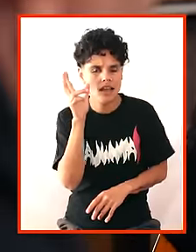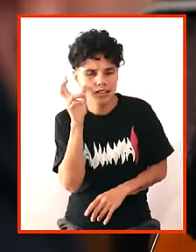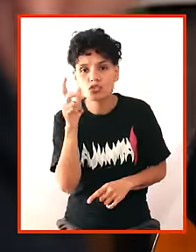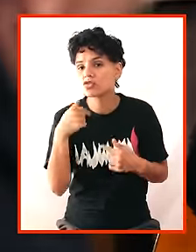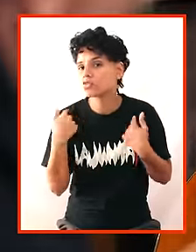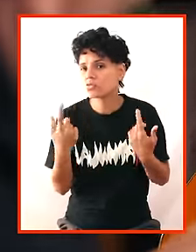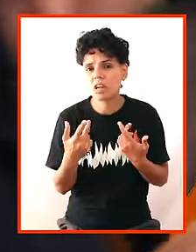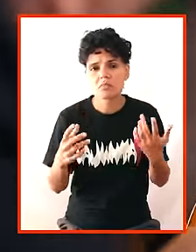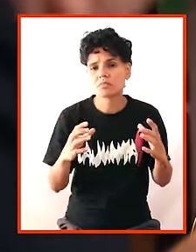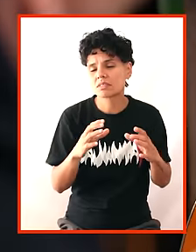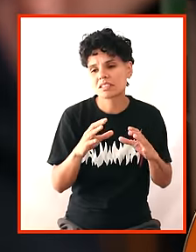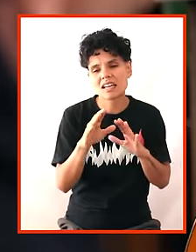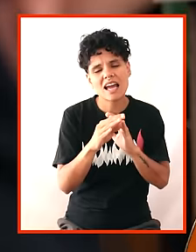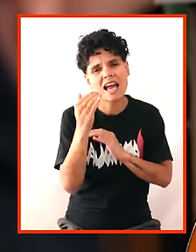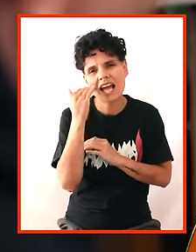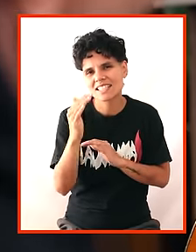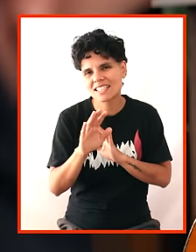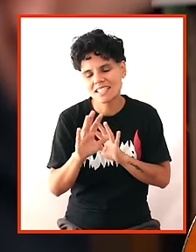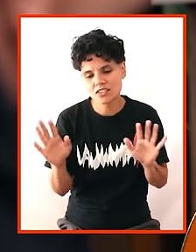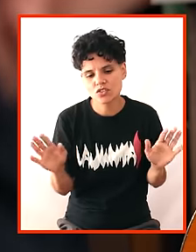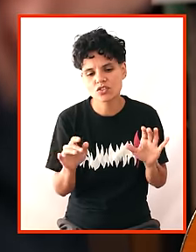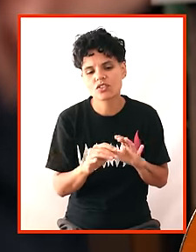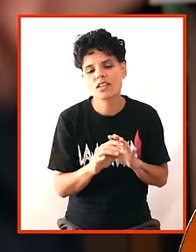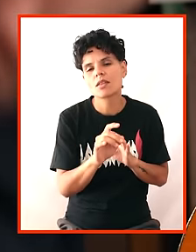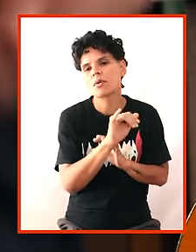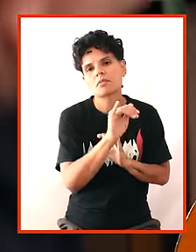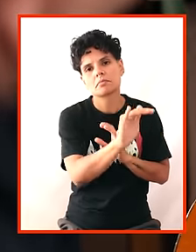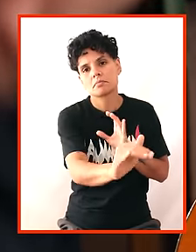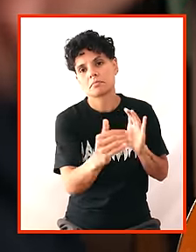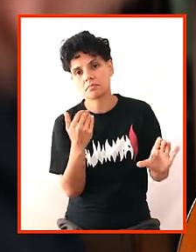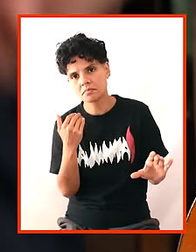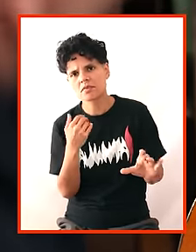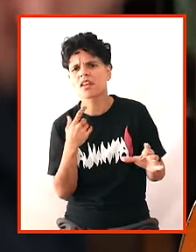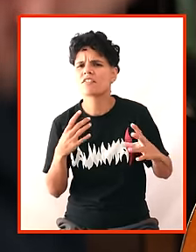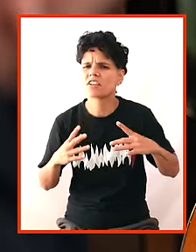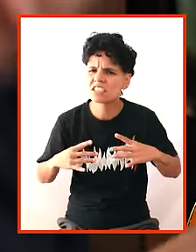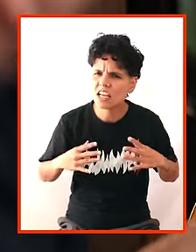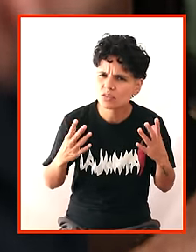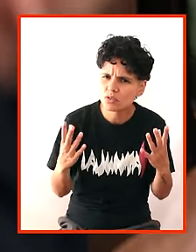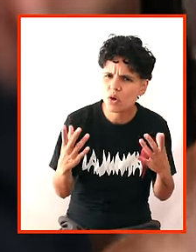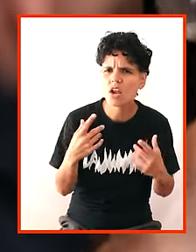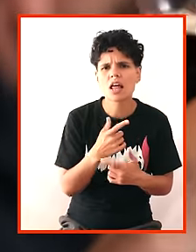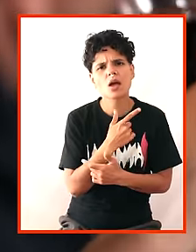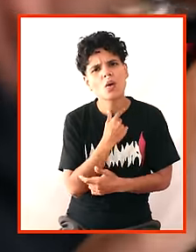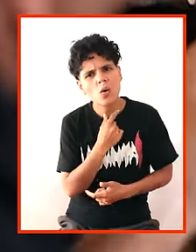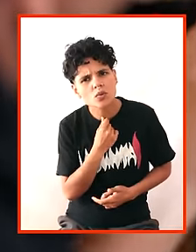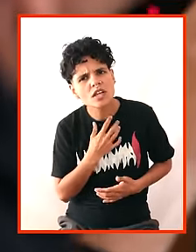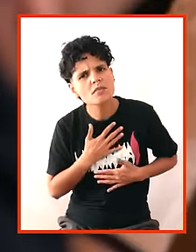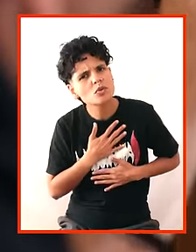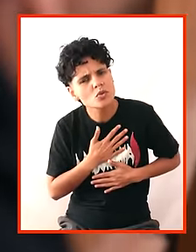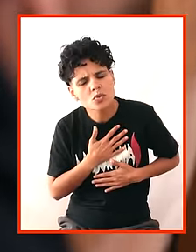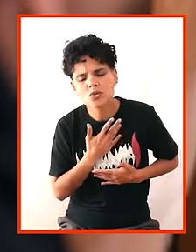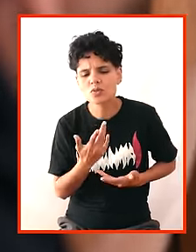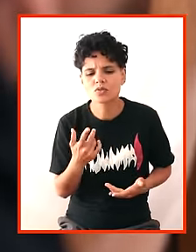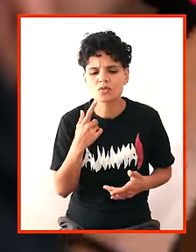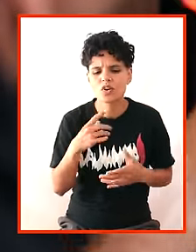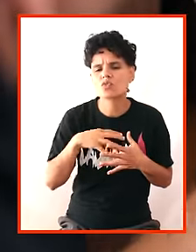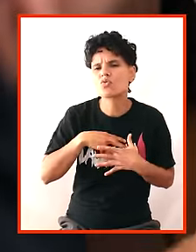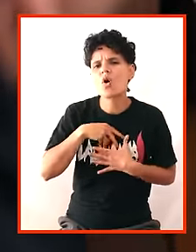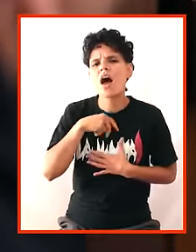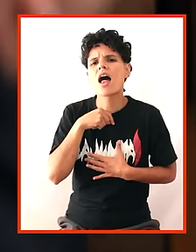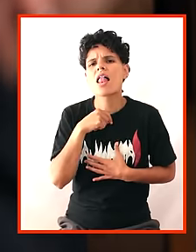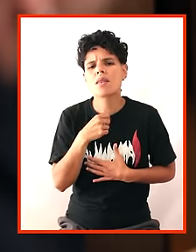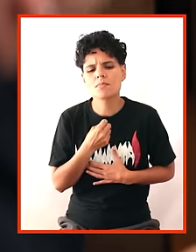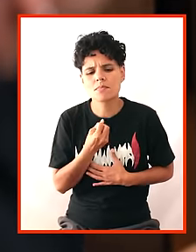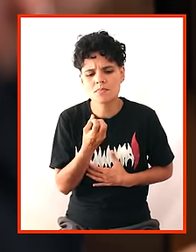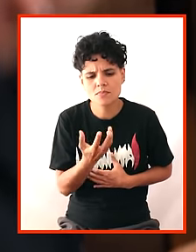ya el disco, estaba casi terminado. Y después nos mandó un mail así felicitándonos, que le había encantado, que muchas de las canciones en su espíritu original, o sea, que